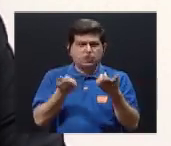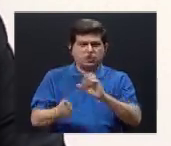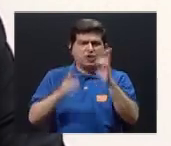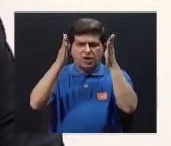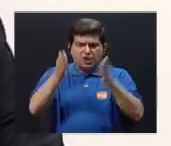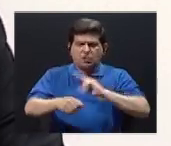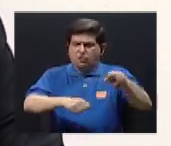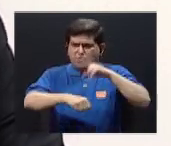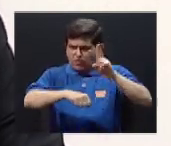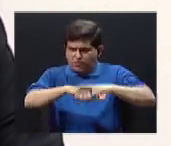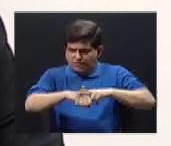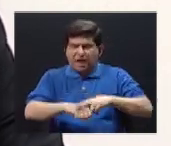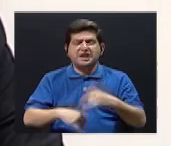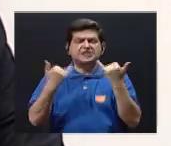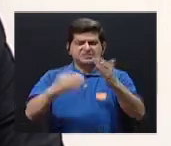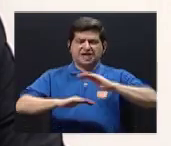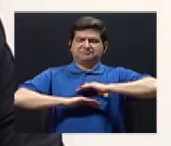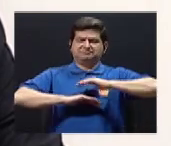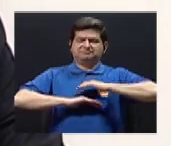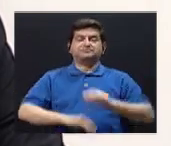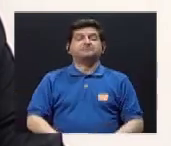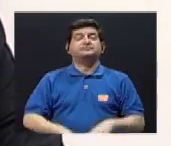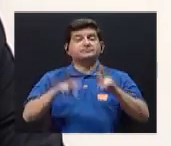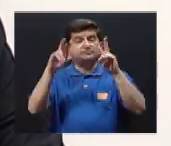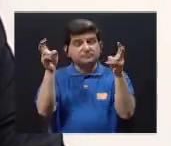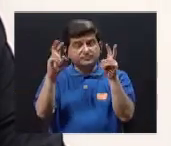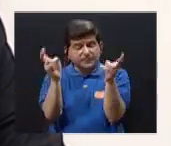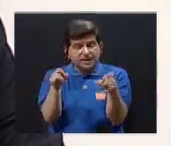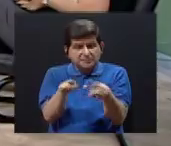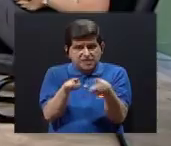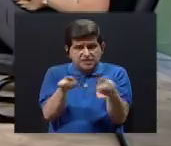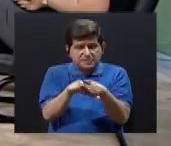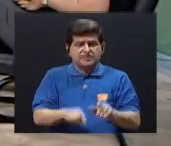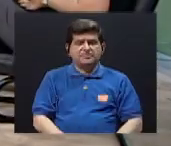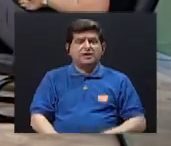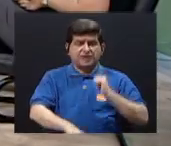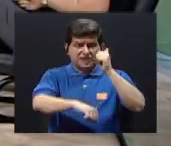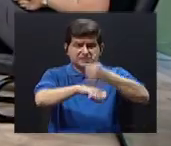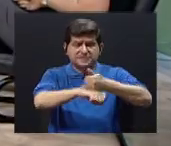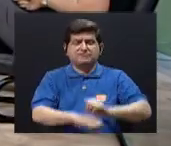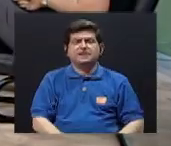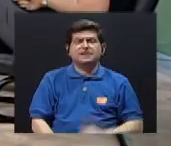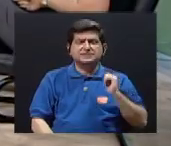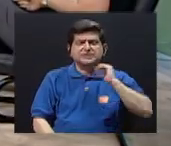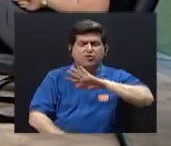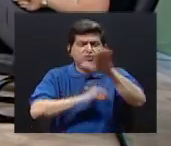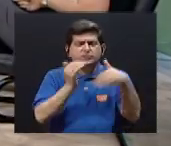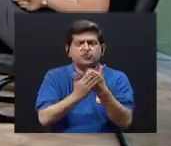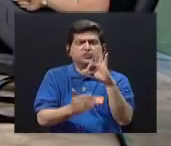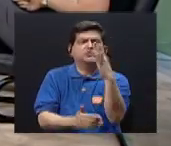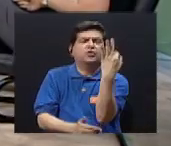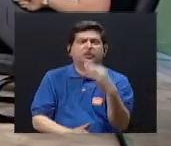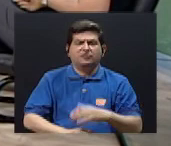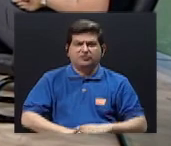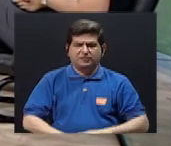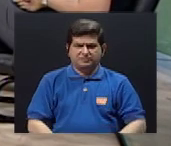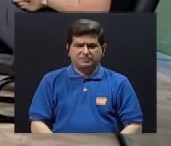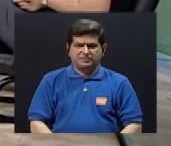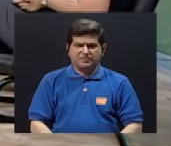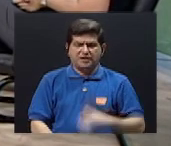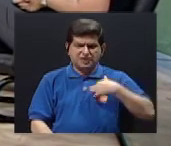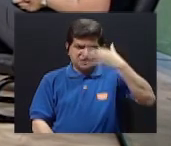tico promedio, nos damos por satisfechos. Y el tema también incluso, uno de los temas que plantea es la corrupción a todo nivel, ¿verdad?